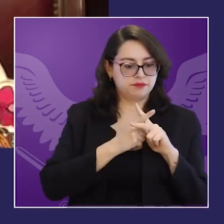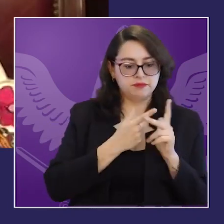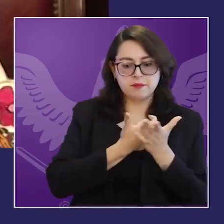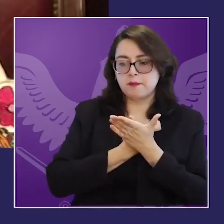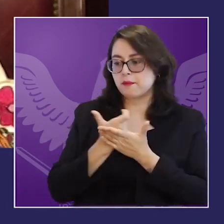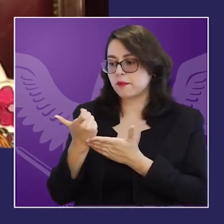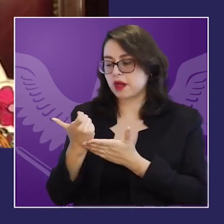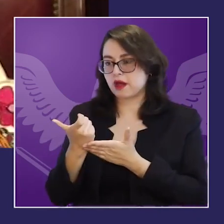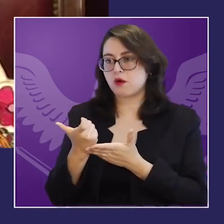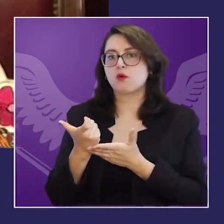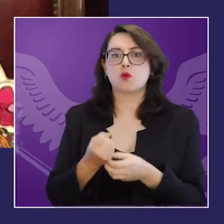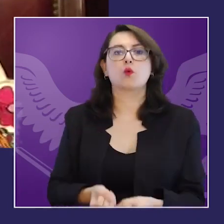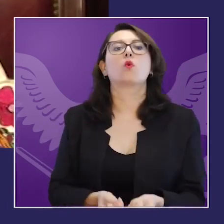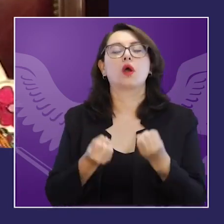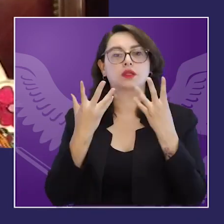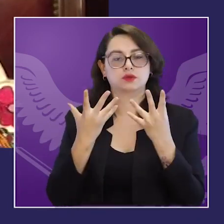en eso.